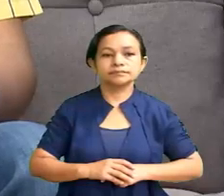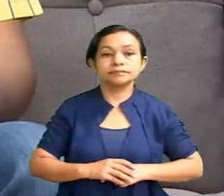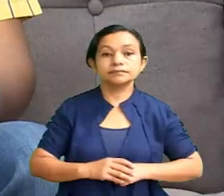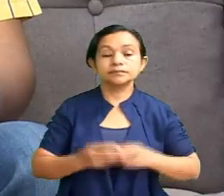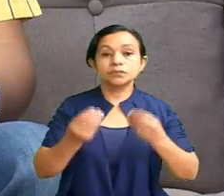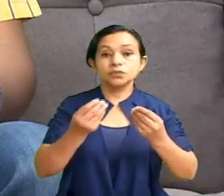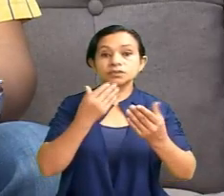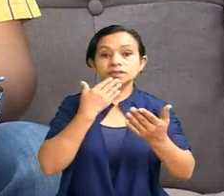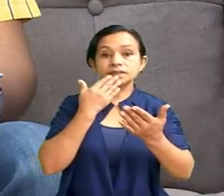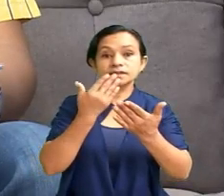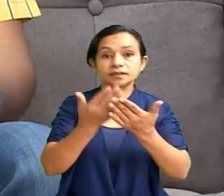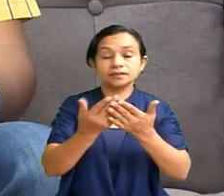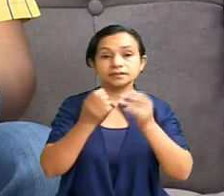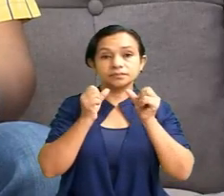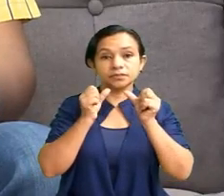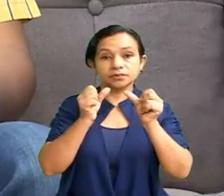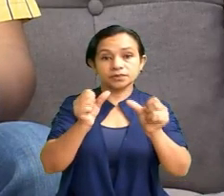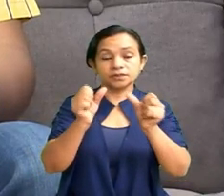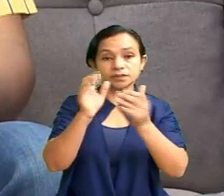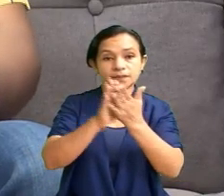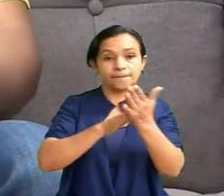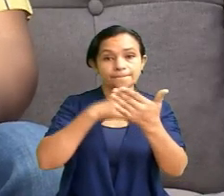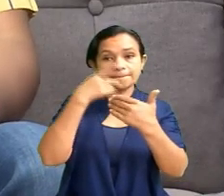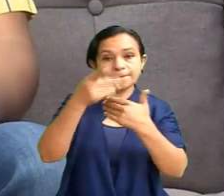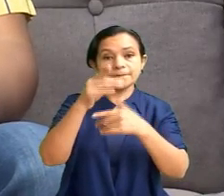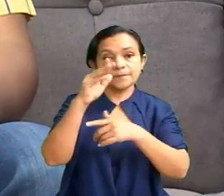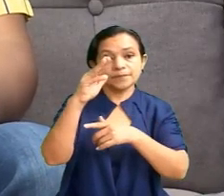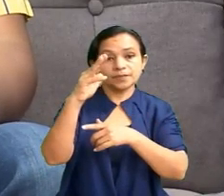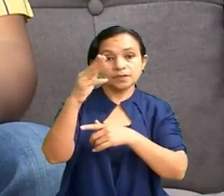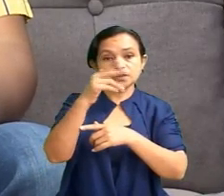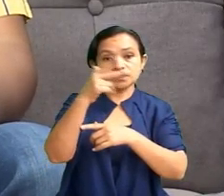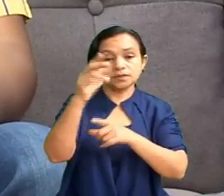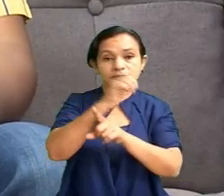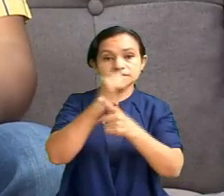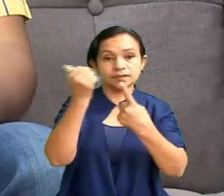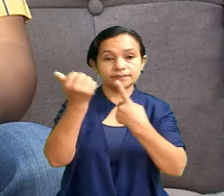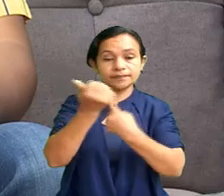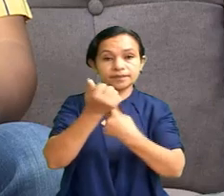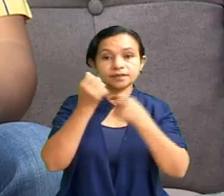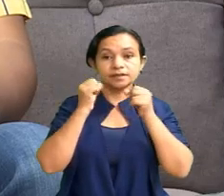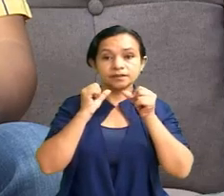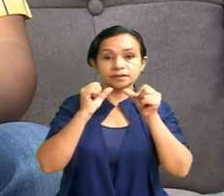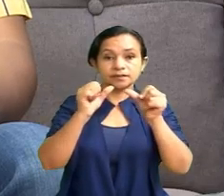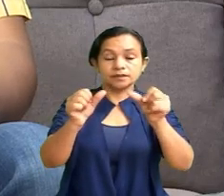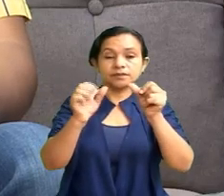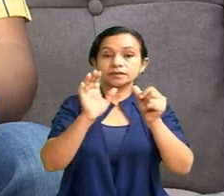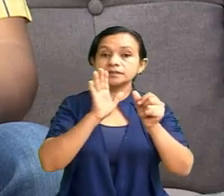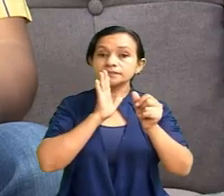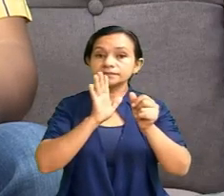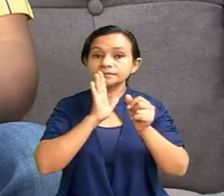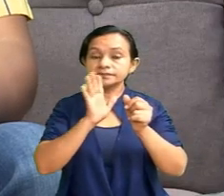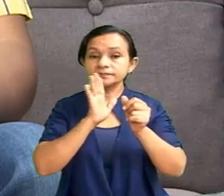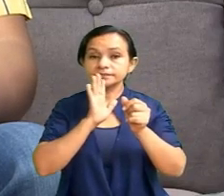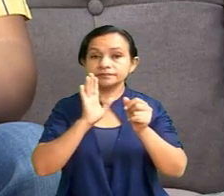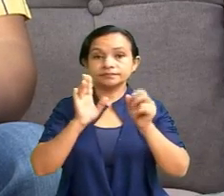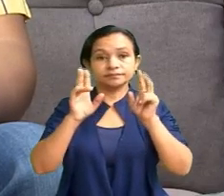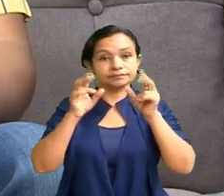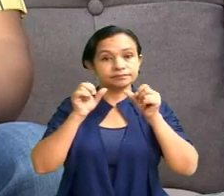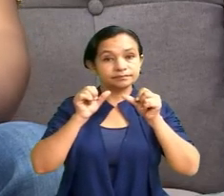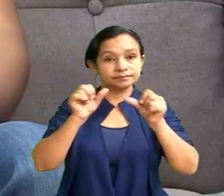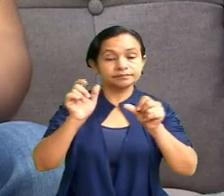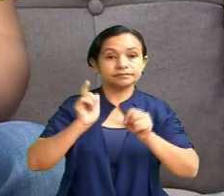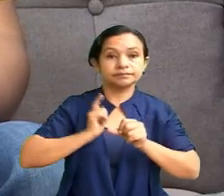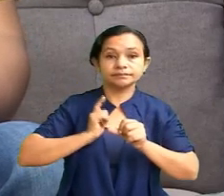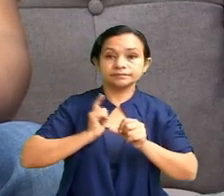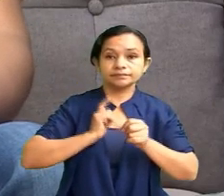muchas gracias por continuar en sintonía de su programa del parlamento y muchas gracias por acompañarnos en este proceso de conversación a través del cual estamos llevando y le